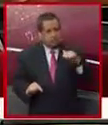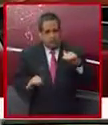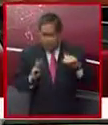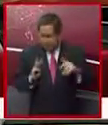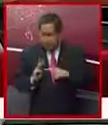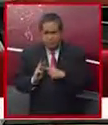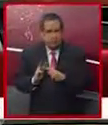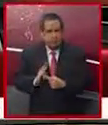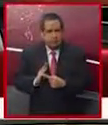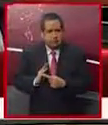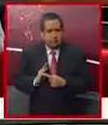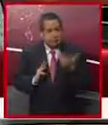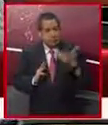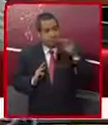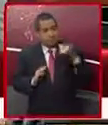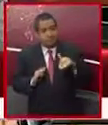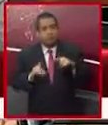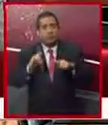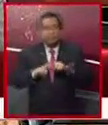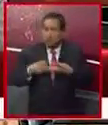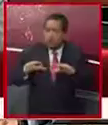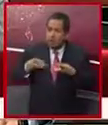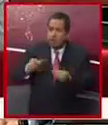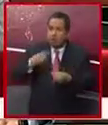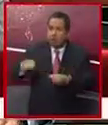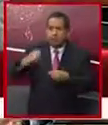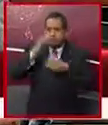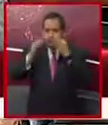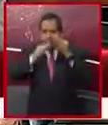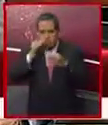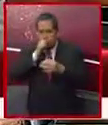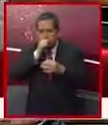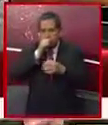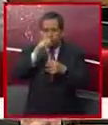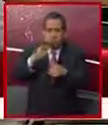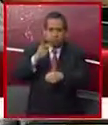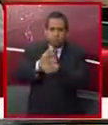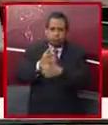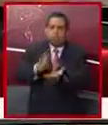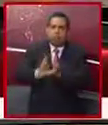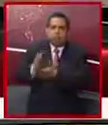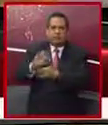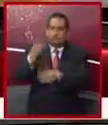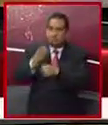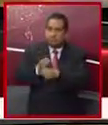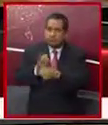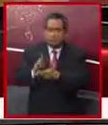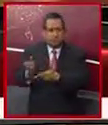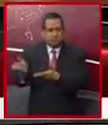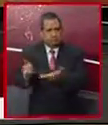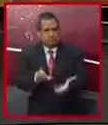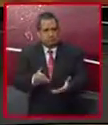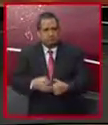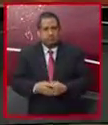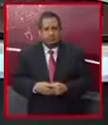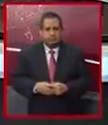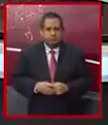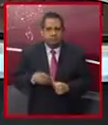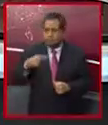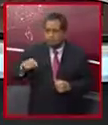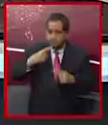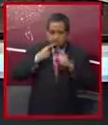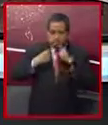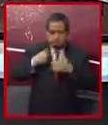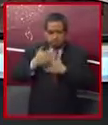es más o menos el equivalente al gasto en publicidad sobre ejercido durante los últimos 3 años. Sin duda estarán en el debate